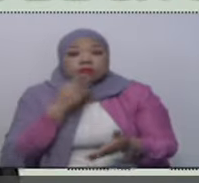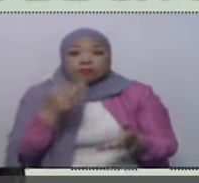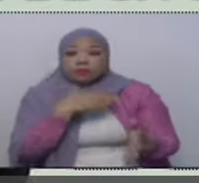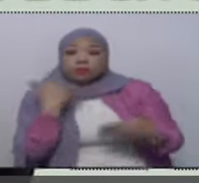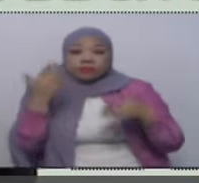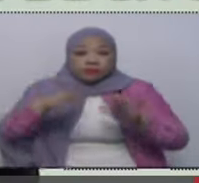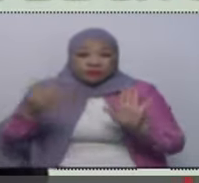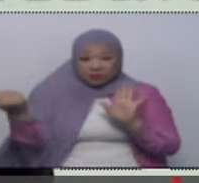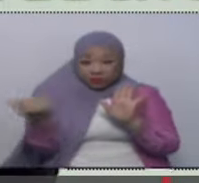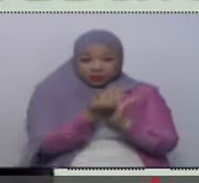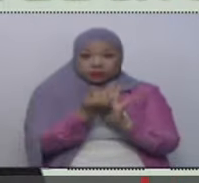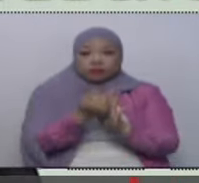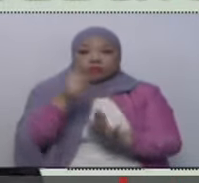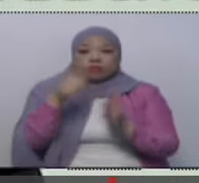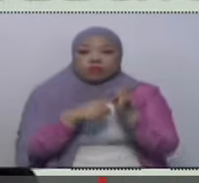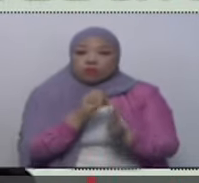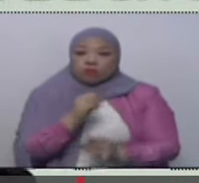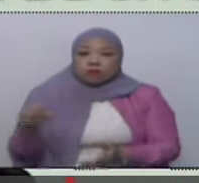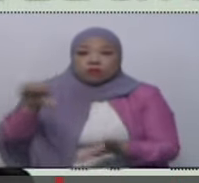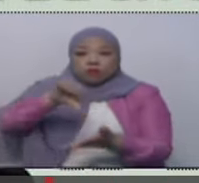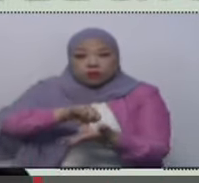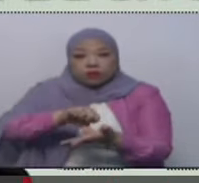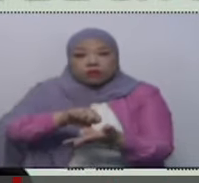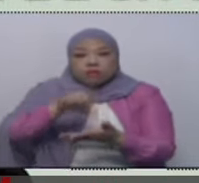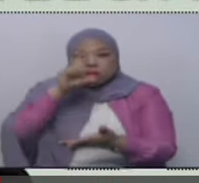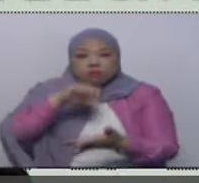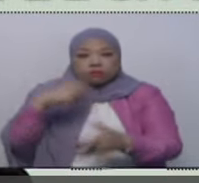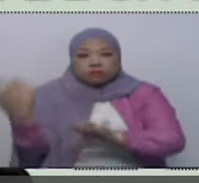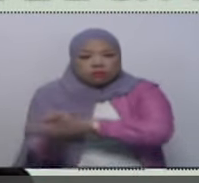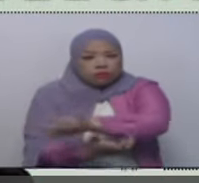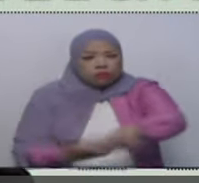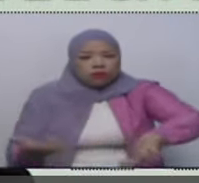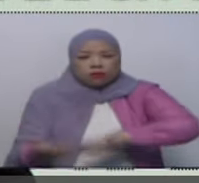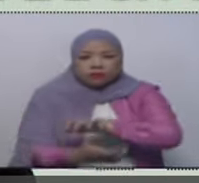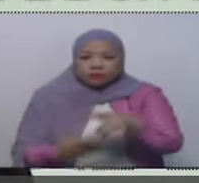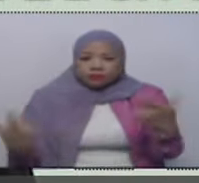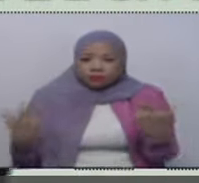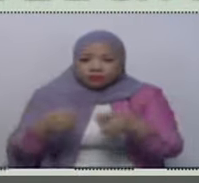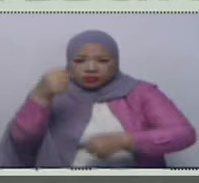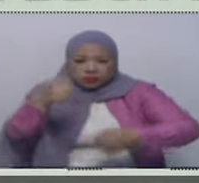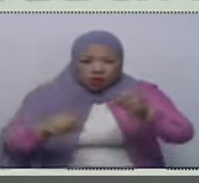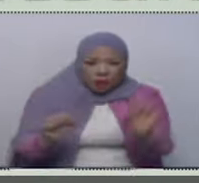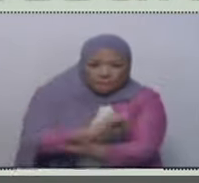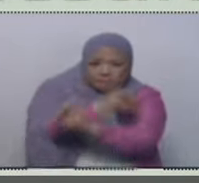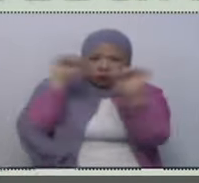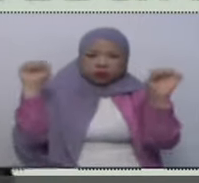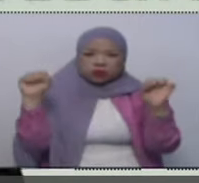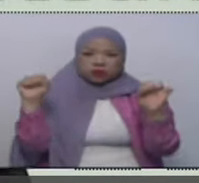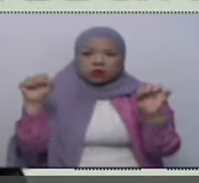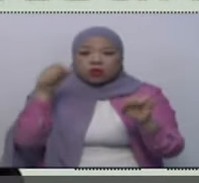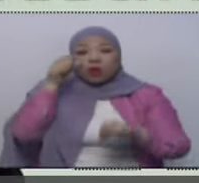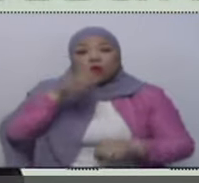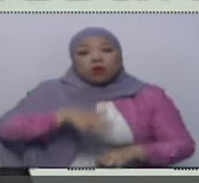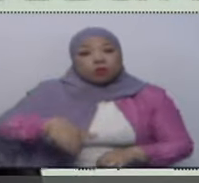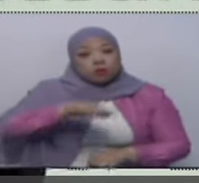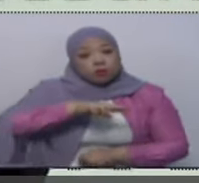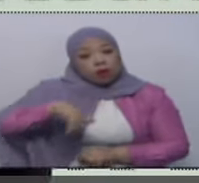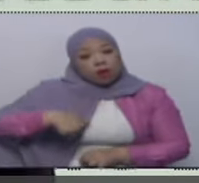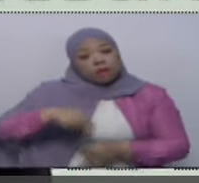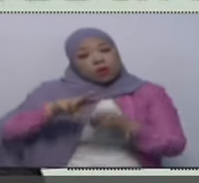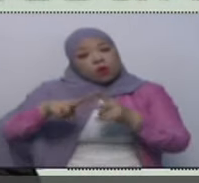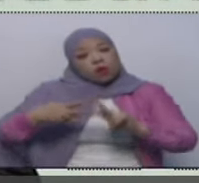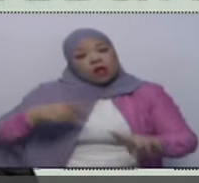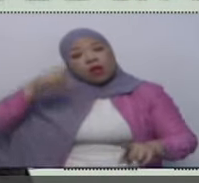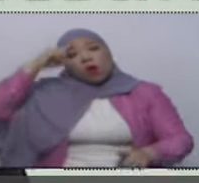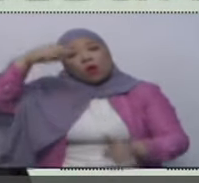asesinado unos cientos iraníes a través de los atentados terroristas. somos pueblos de paz, apostamos